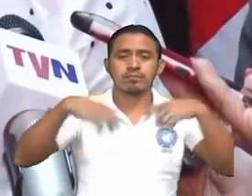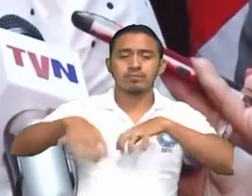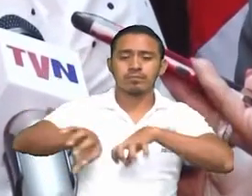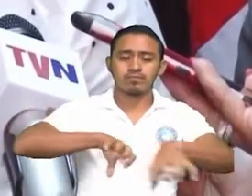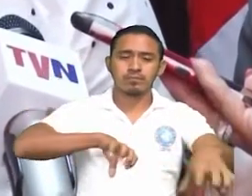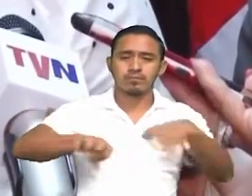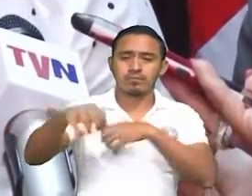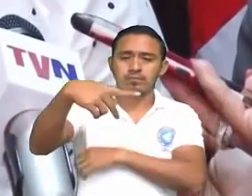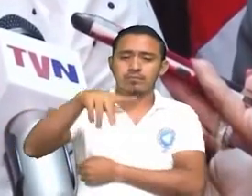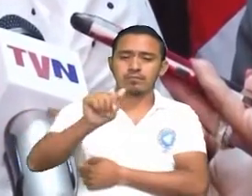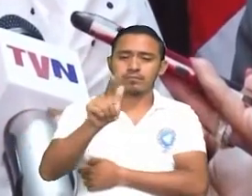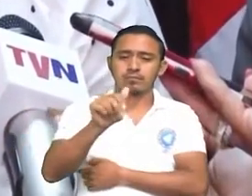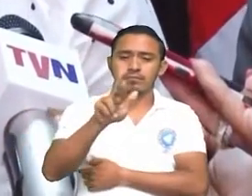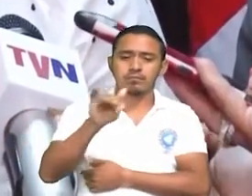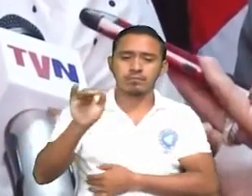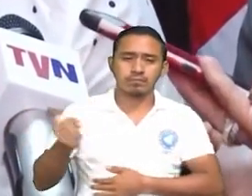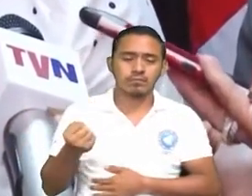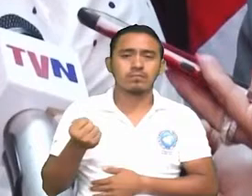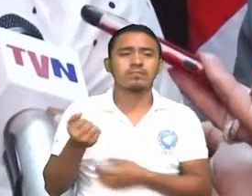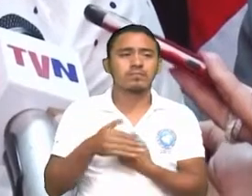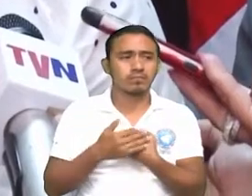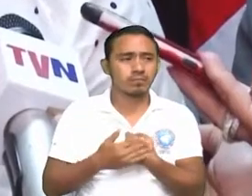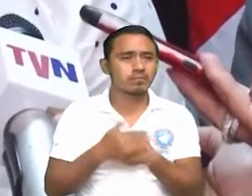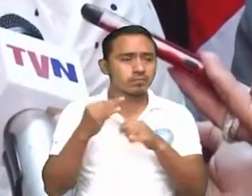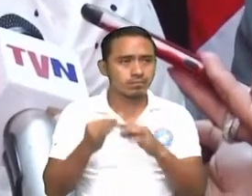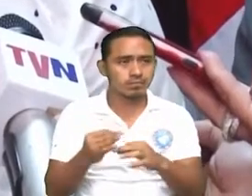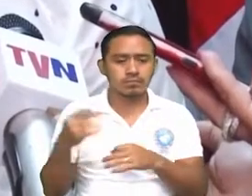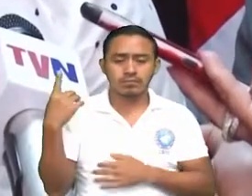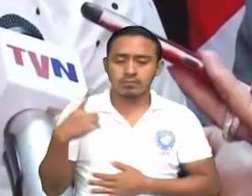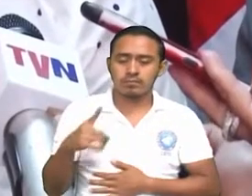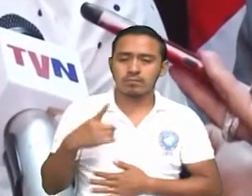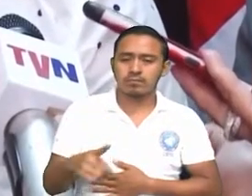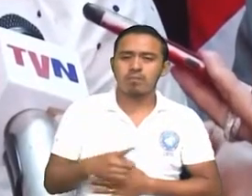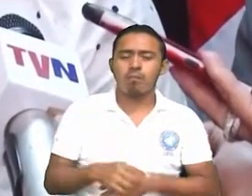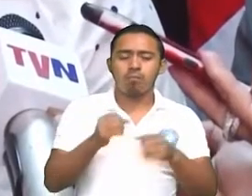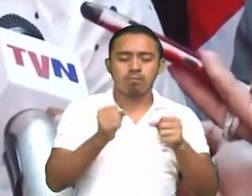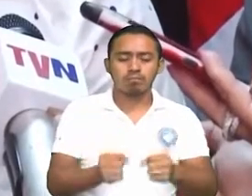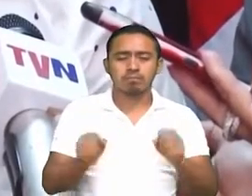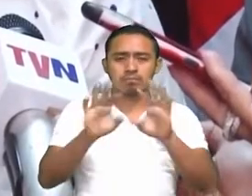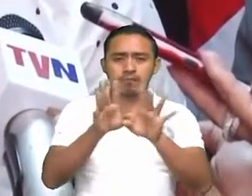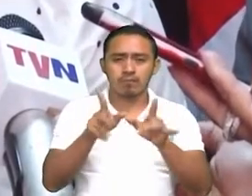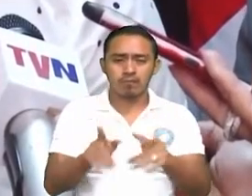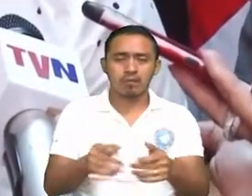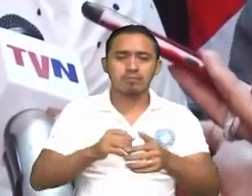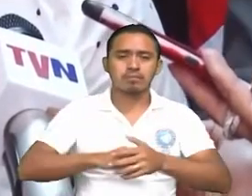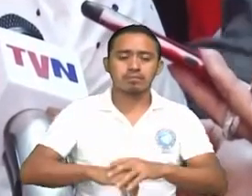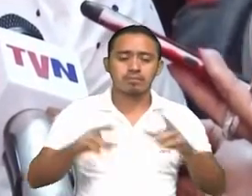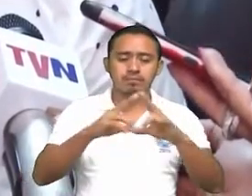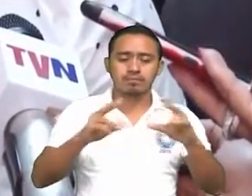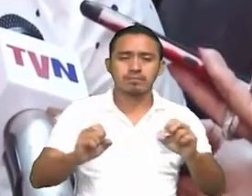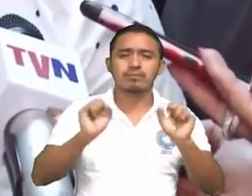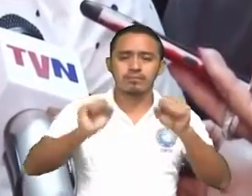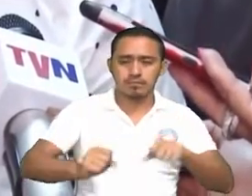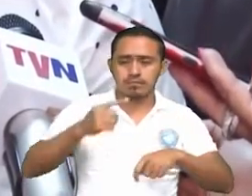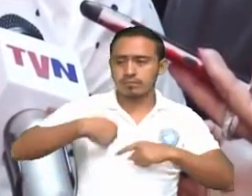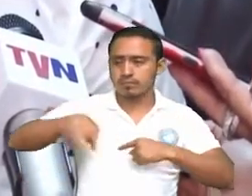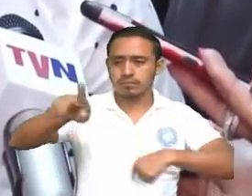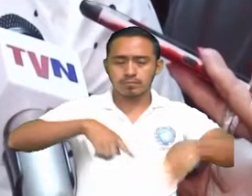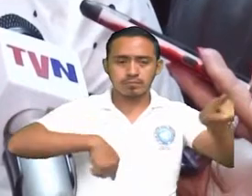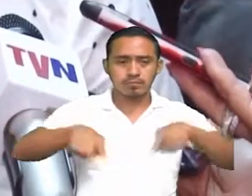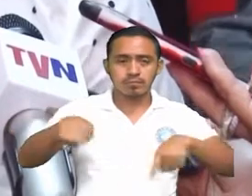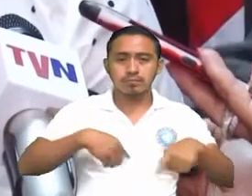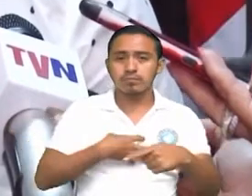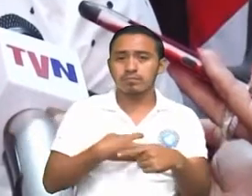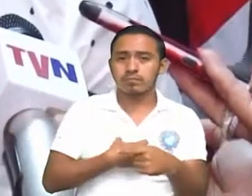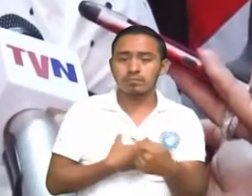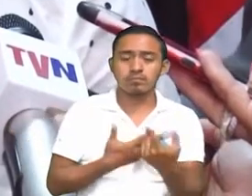fiestas patrias permitirá ejercer el derecho de la y los trabajadores a trasladarse a su lugar de